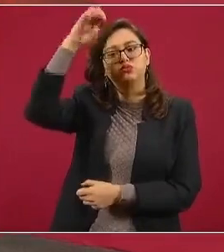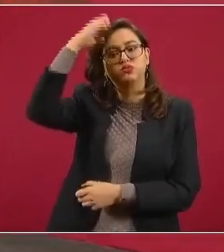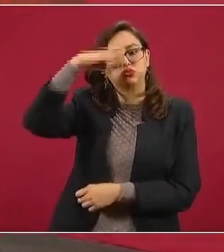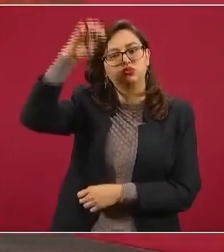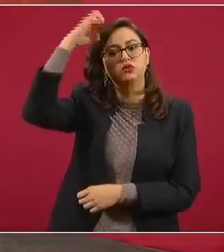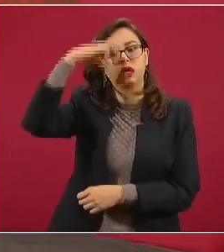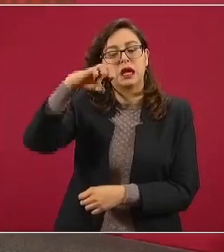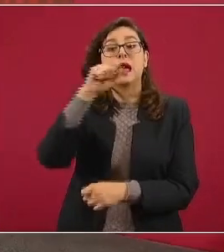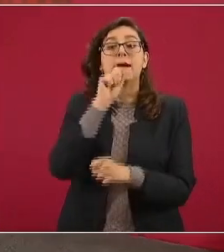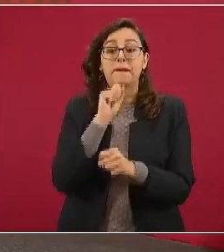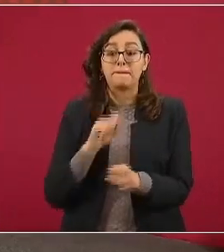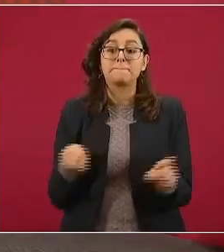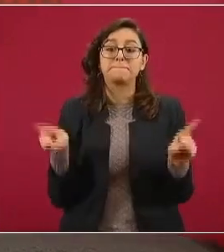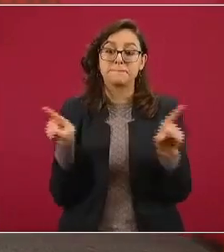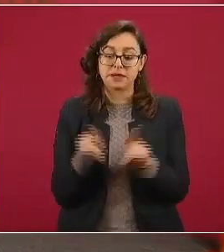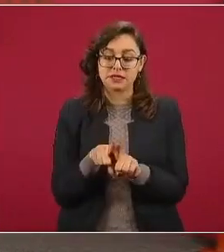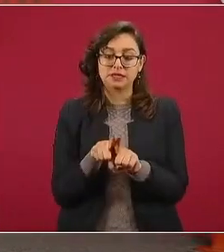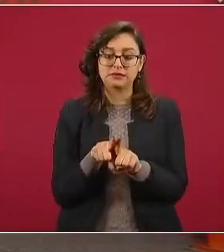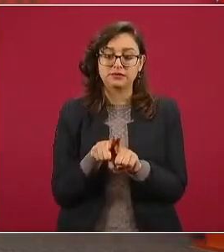más